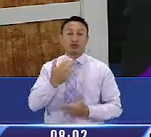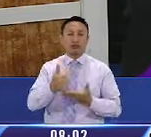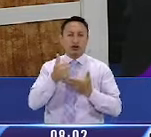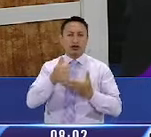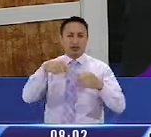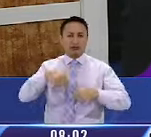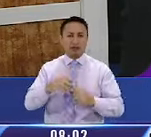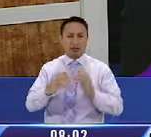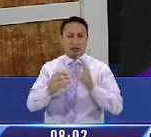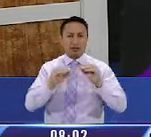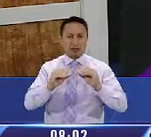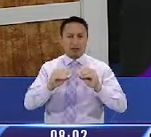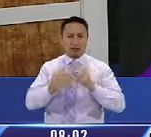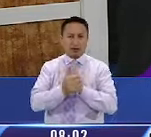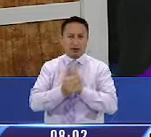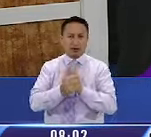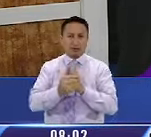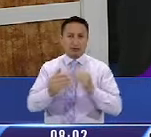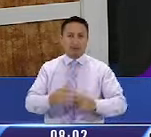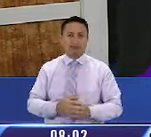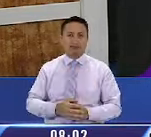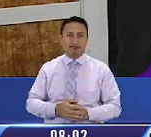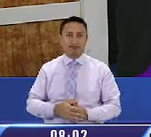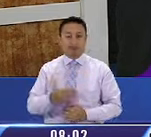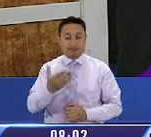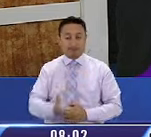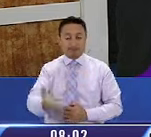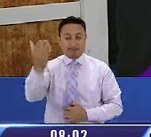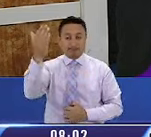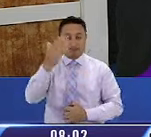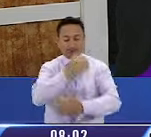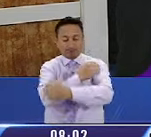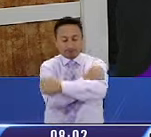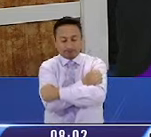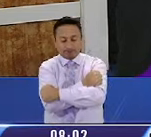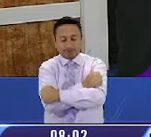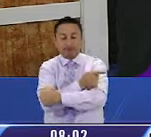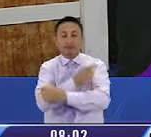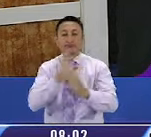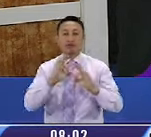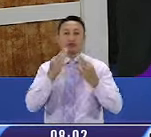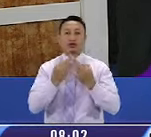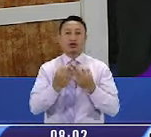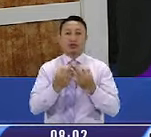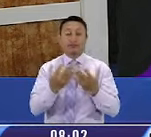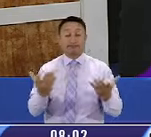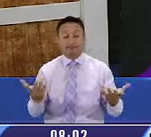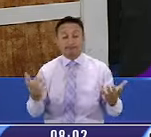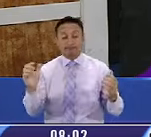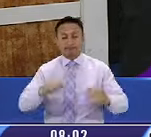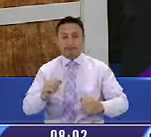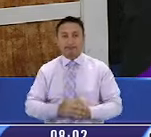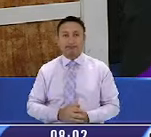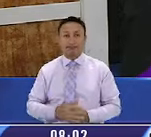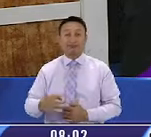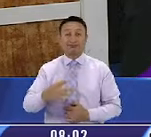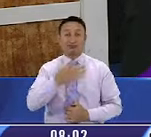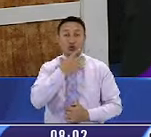mucha capacitación a lo largo de la vida. Camino Brand, grande, y un abrazo grande a la familia. Seguramente le encantaba